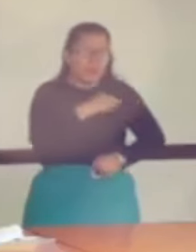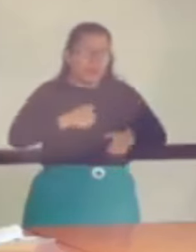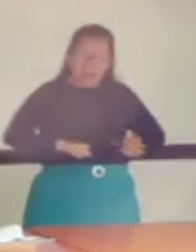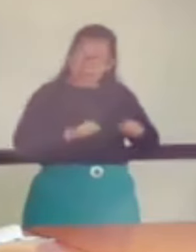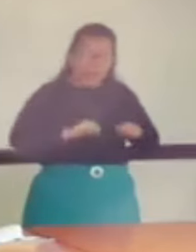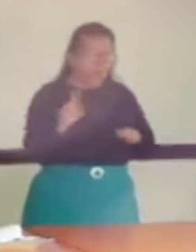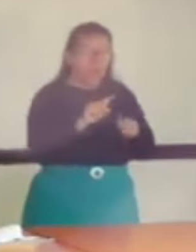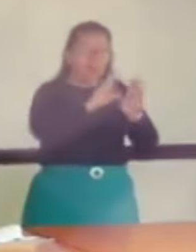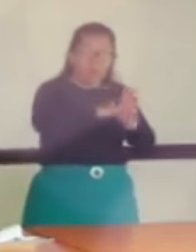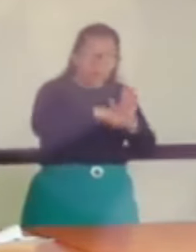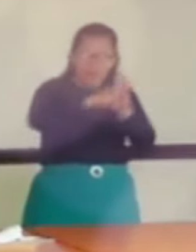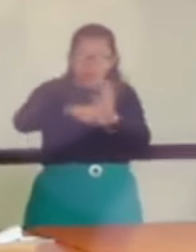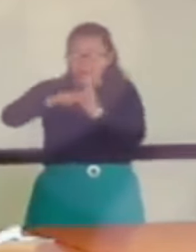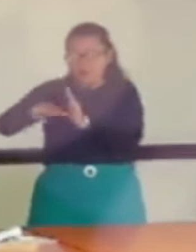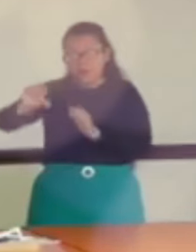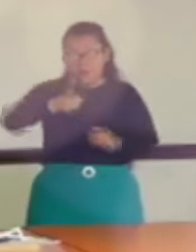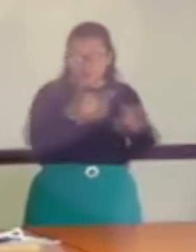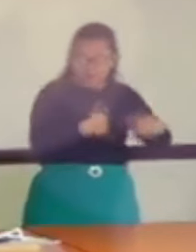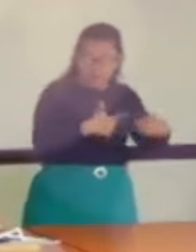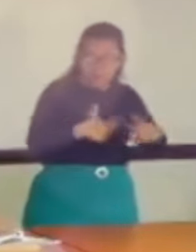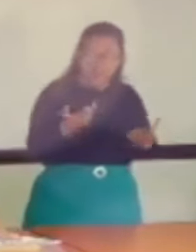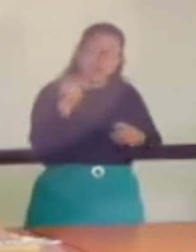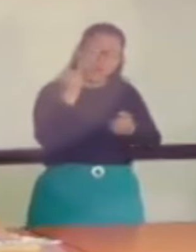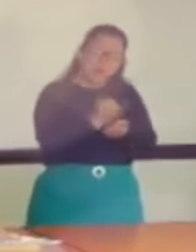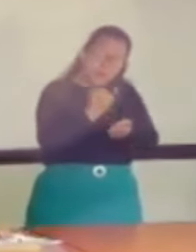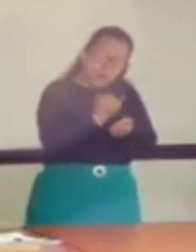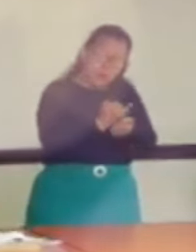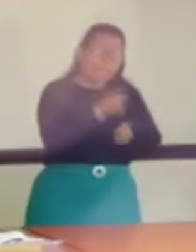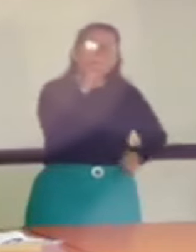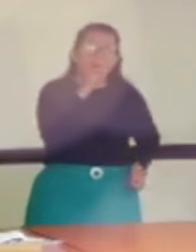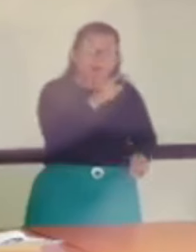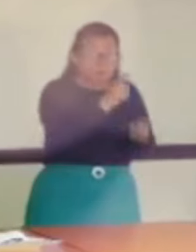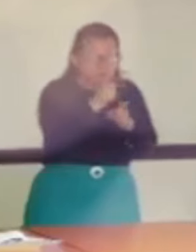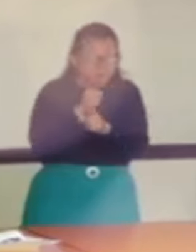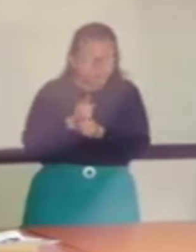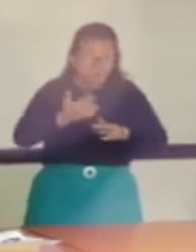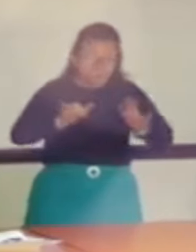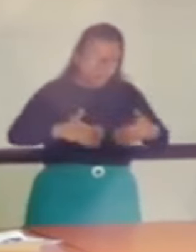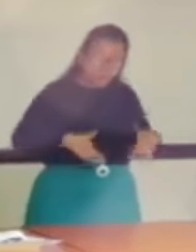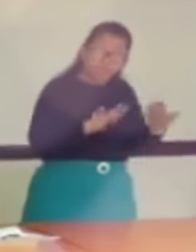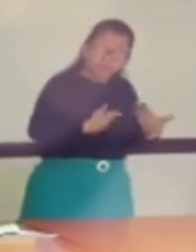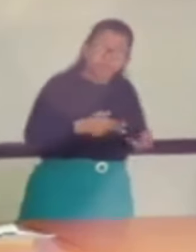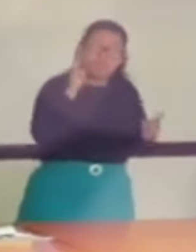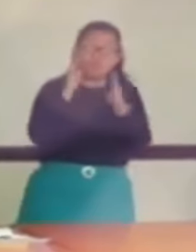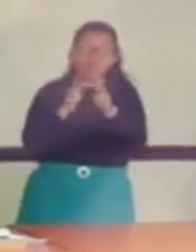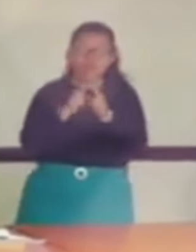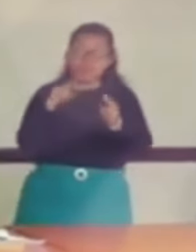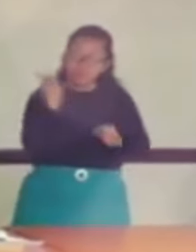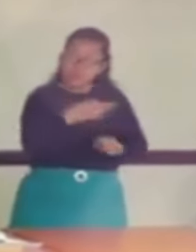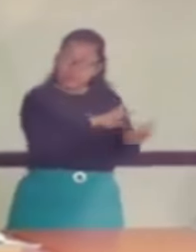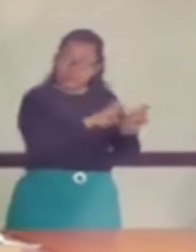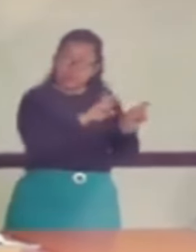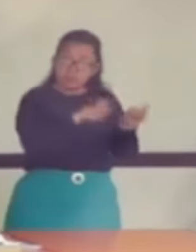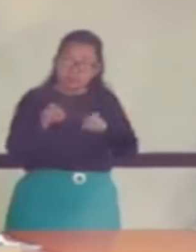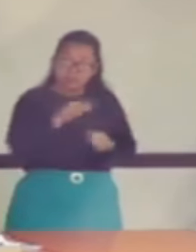se replica en otros lugares y las investigaciones y denuncias correspondientes se han puesto ya en conocimiento de las